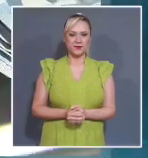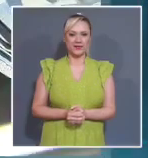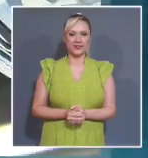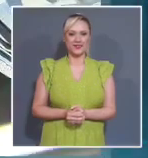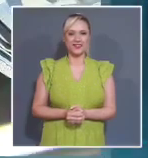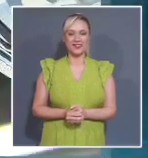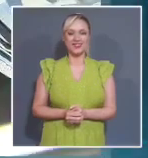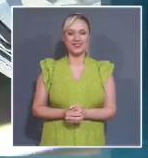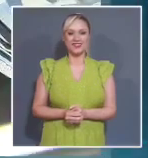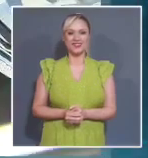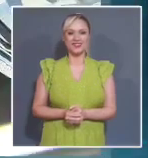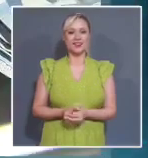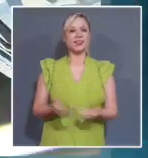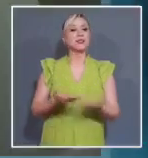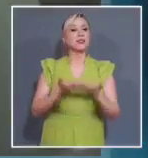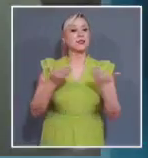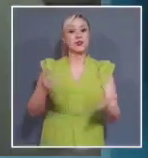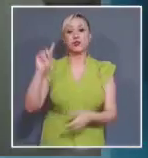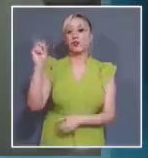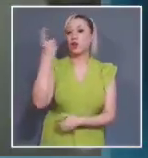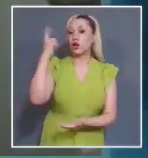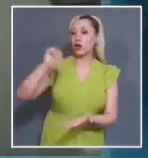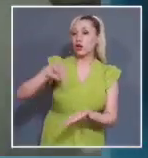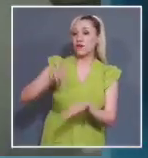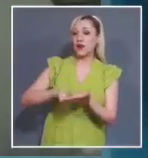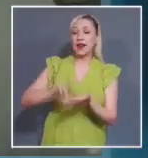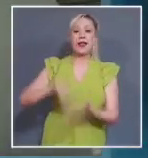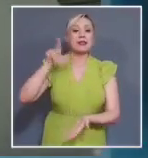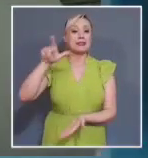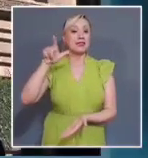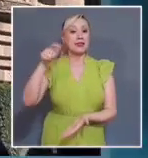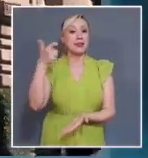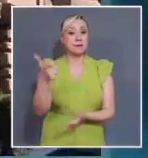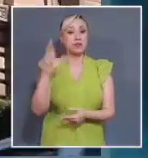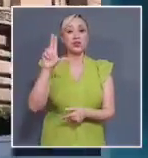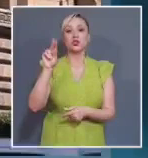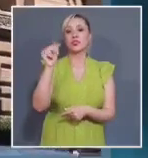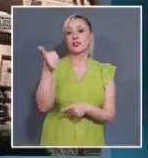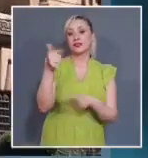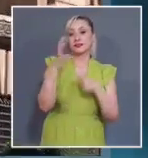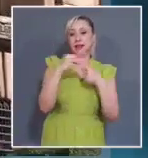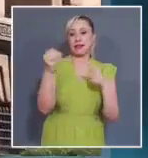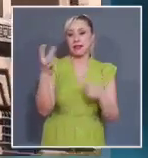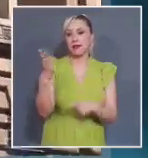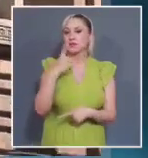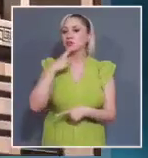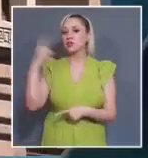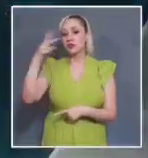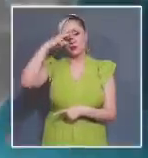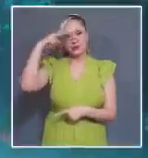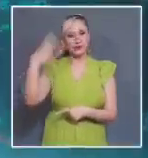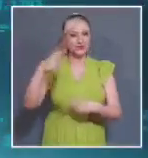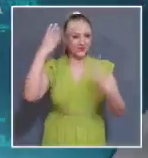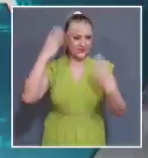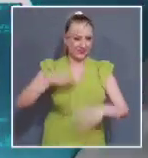El tipo de cambio se ubicó en 17 pesos con 86 centavos por dólar, de acuerdo con información del Banco de